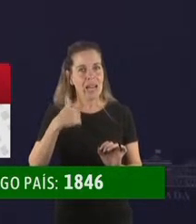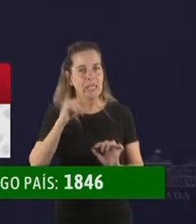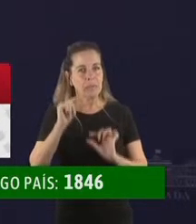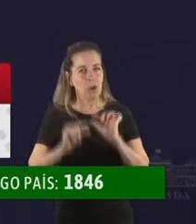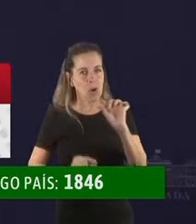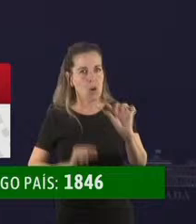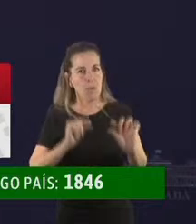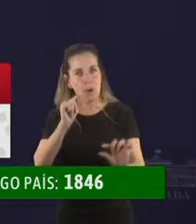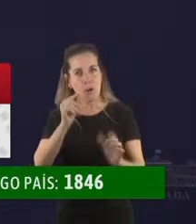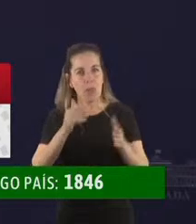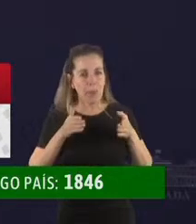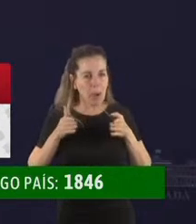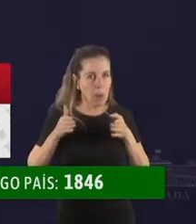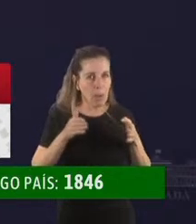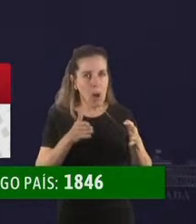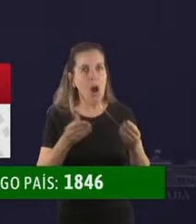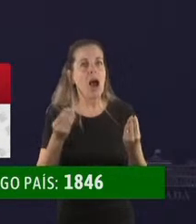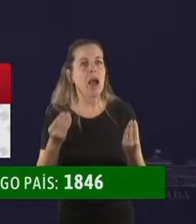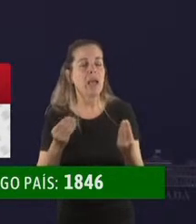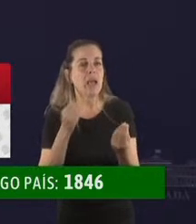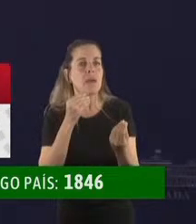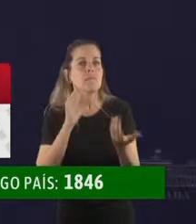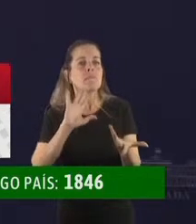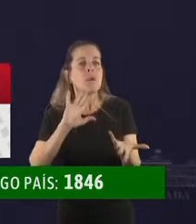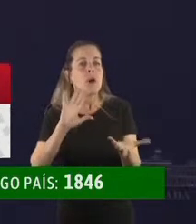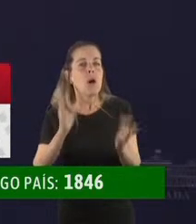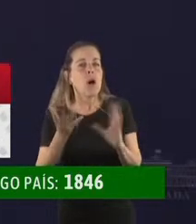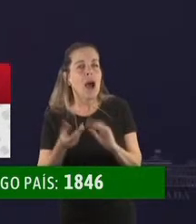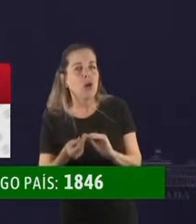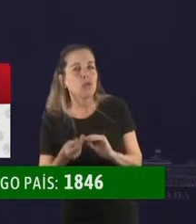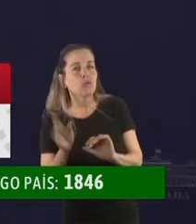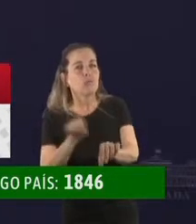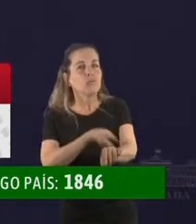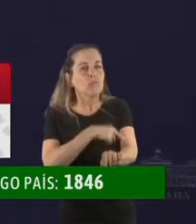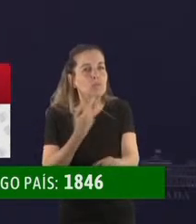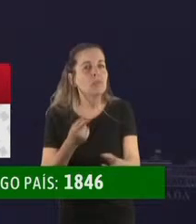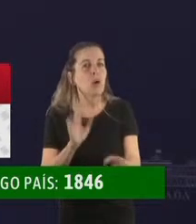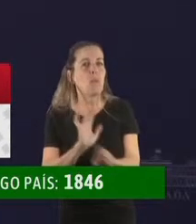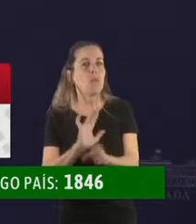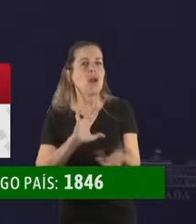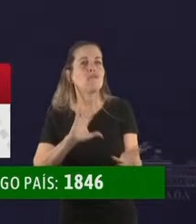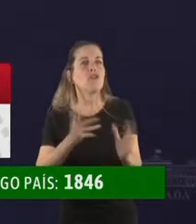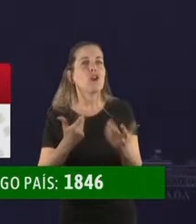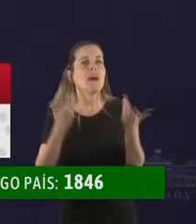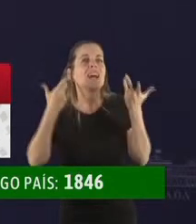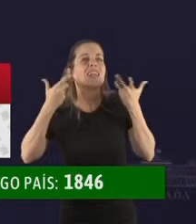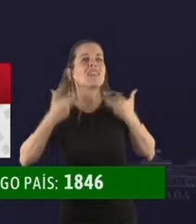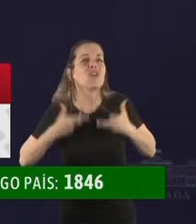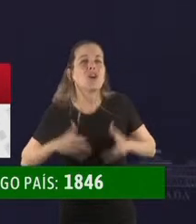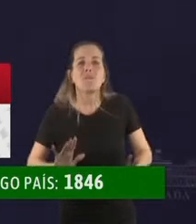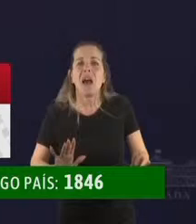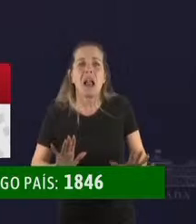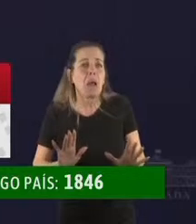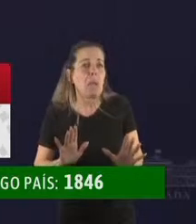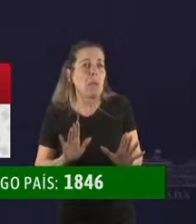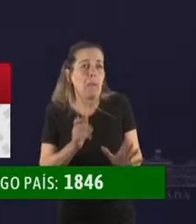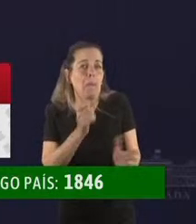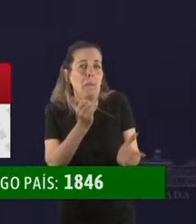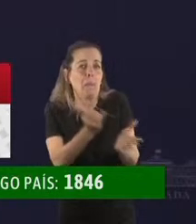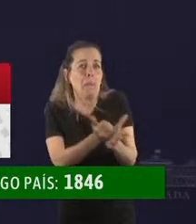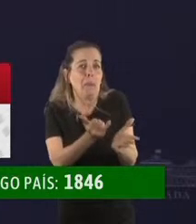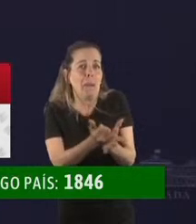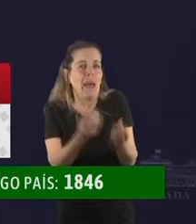a acostumbrarse a una normalidad tan simple como el del